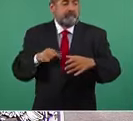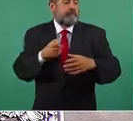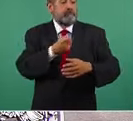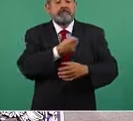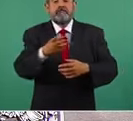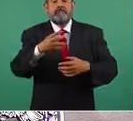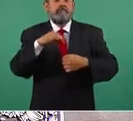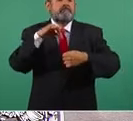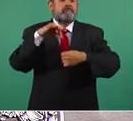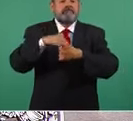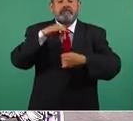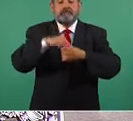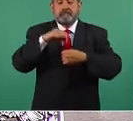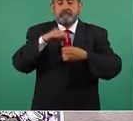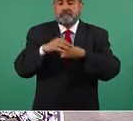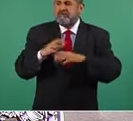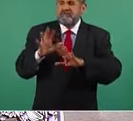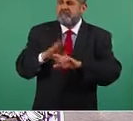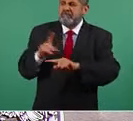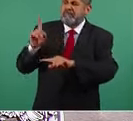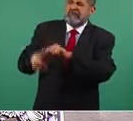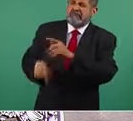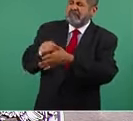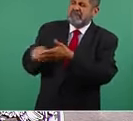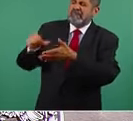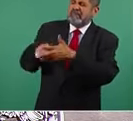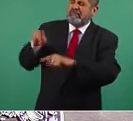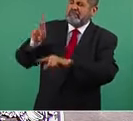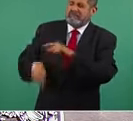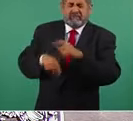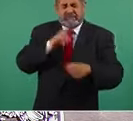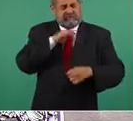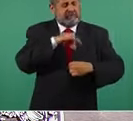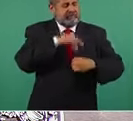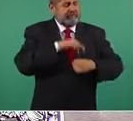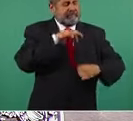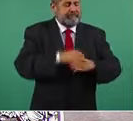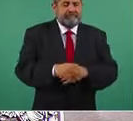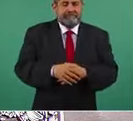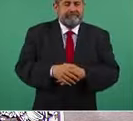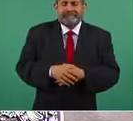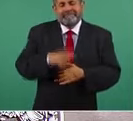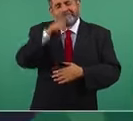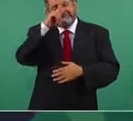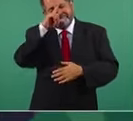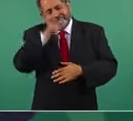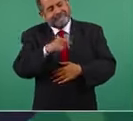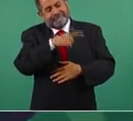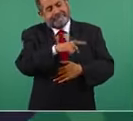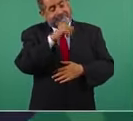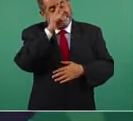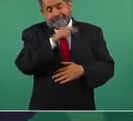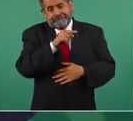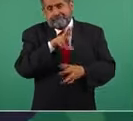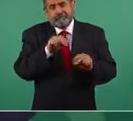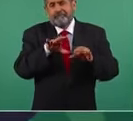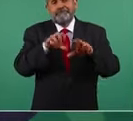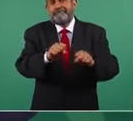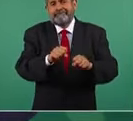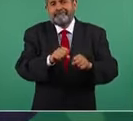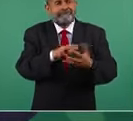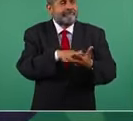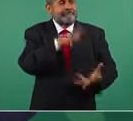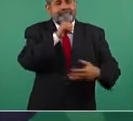votaron por la cancelación de todos estos programas, pero no les alcanzó a los conservadores.